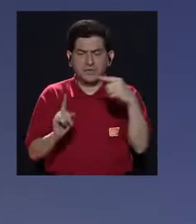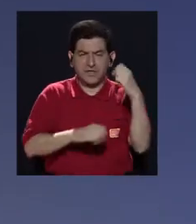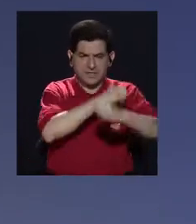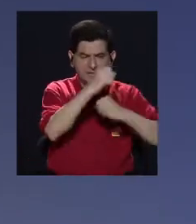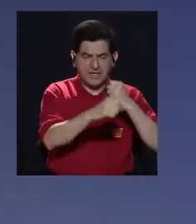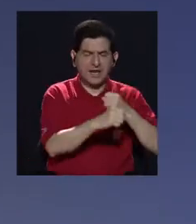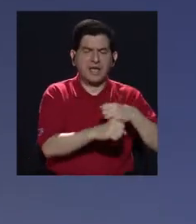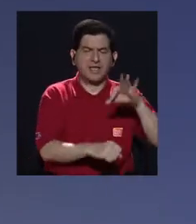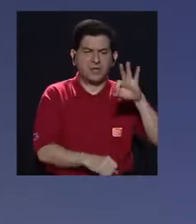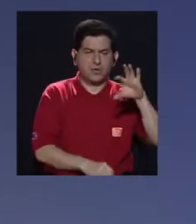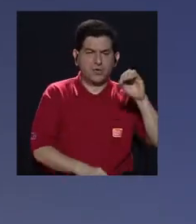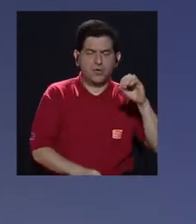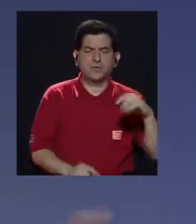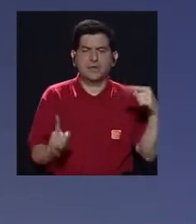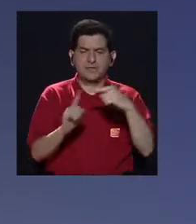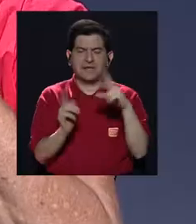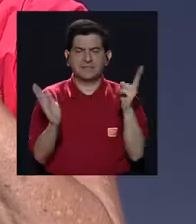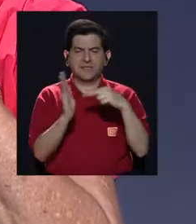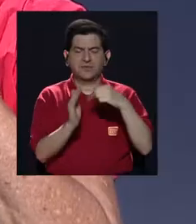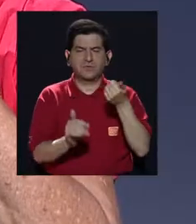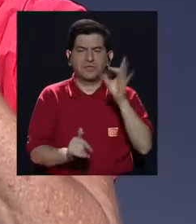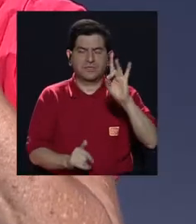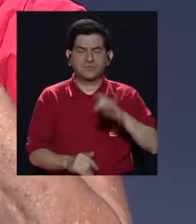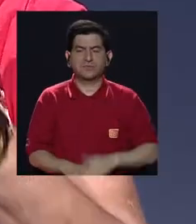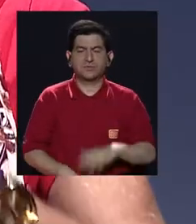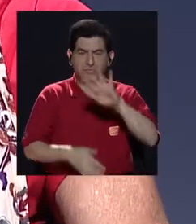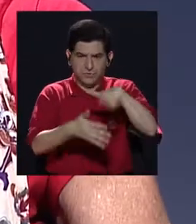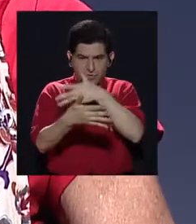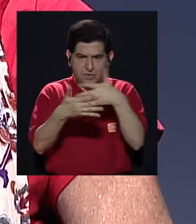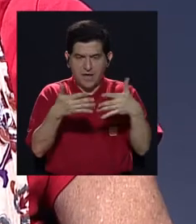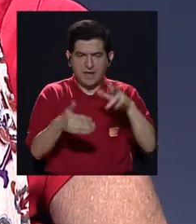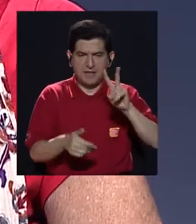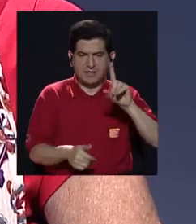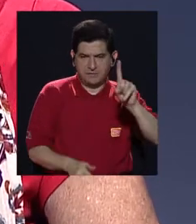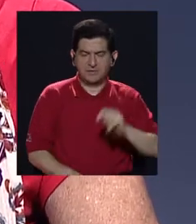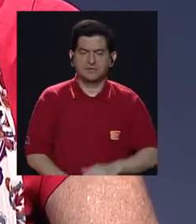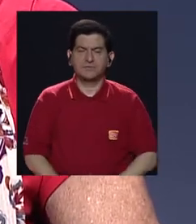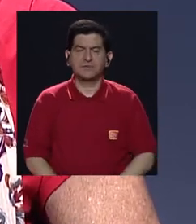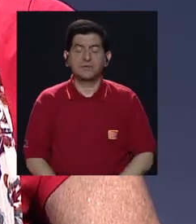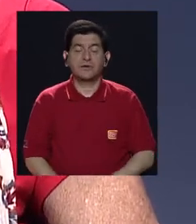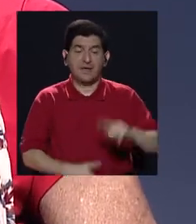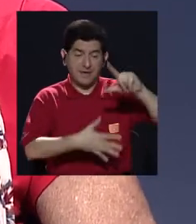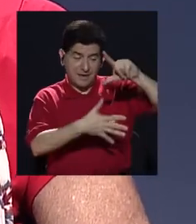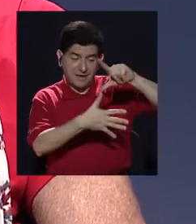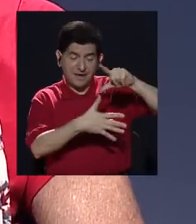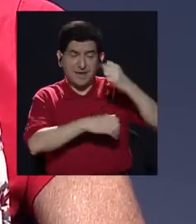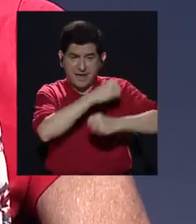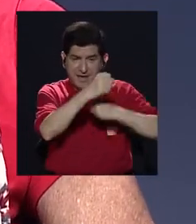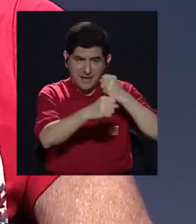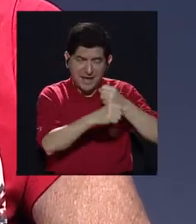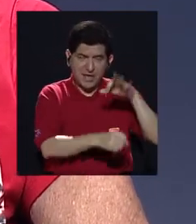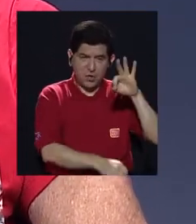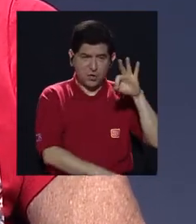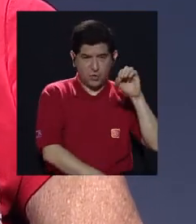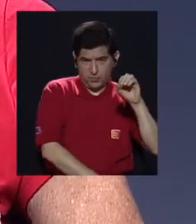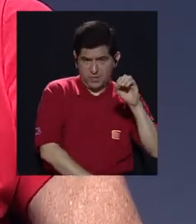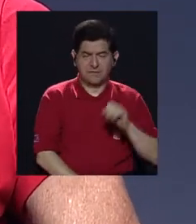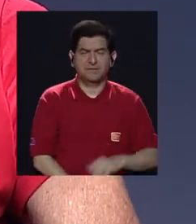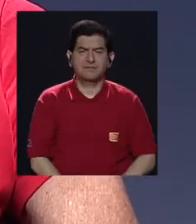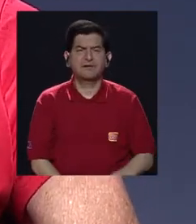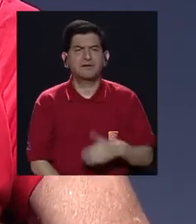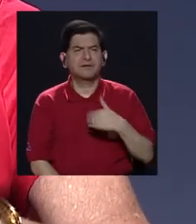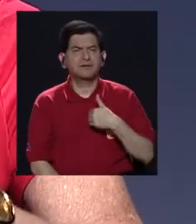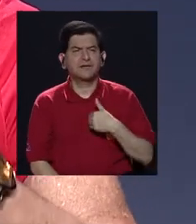21 al 2018 bueno primero que todo en américa latina' de los 90s